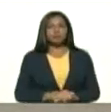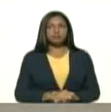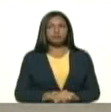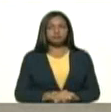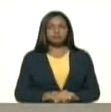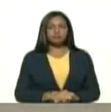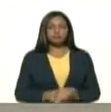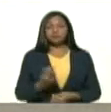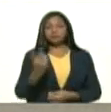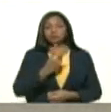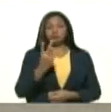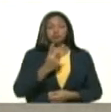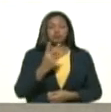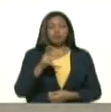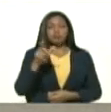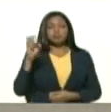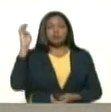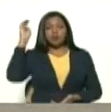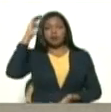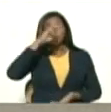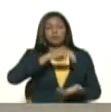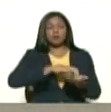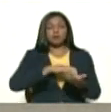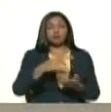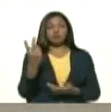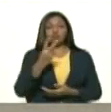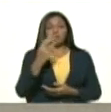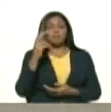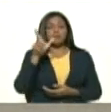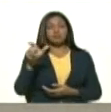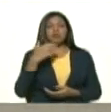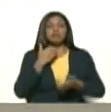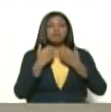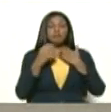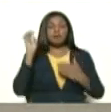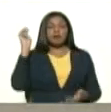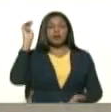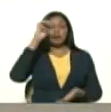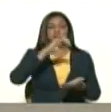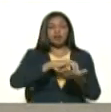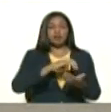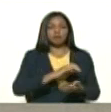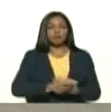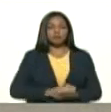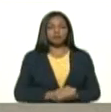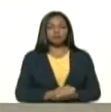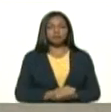Dos casos en el estado de Aragua, atención Aragua, Aragua, otra vez Aragua, atención.